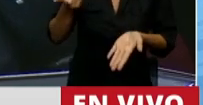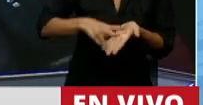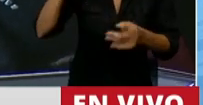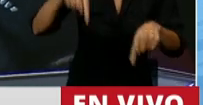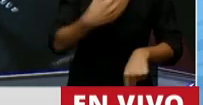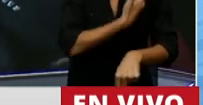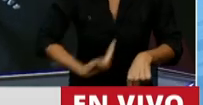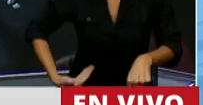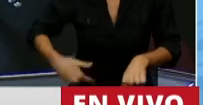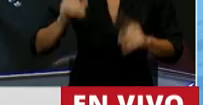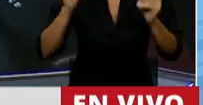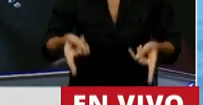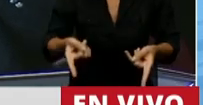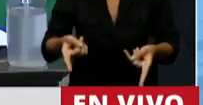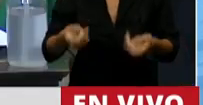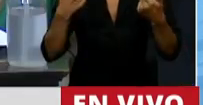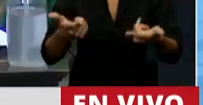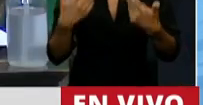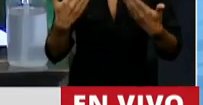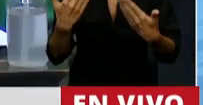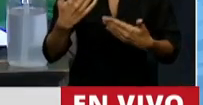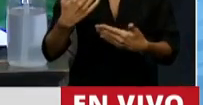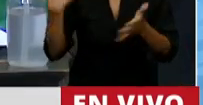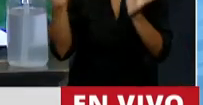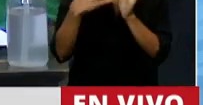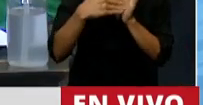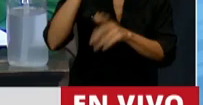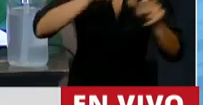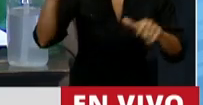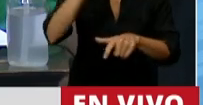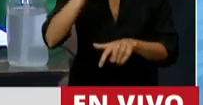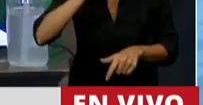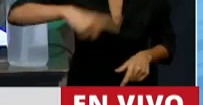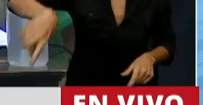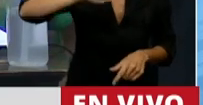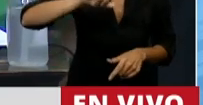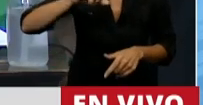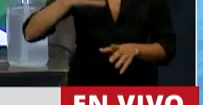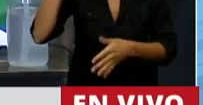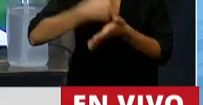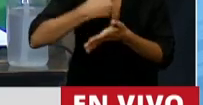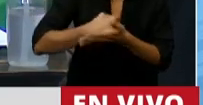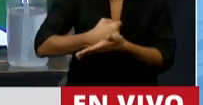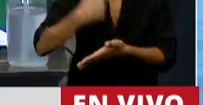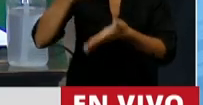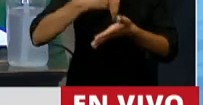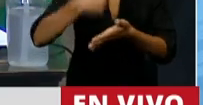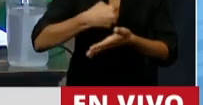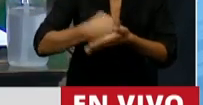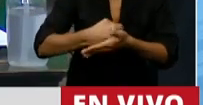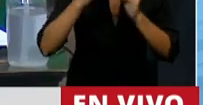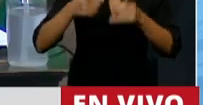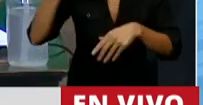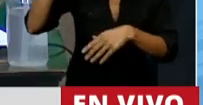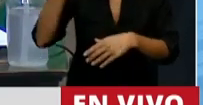dieron voz a millones de mujeres que pelearon, que pelean por la ampliación de los